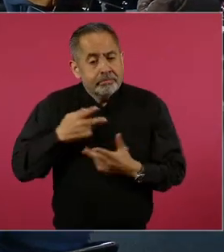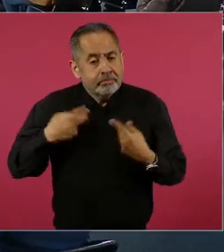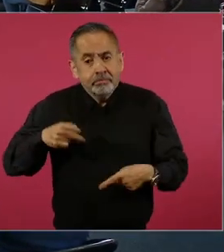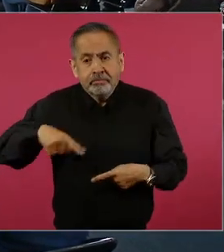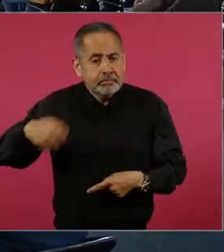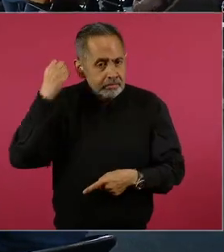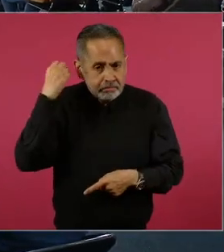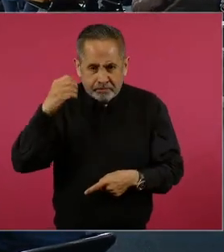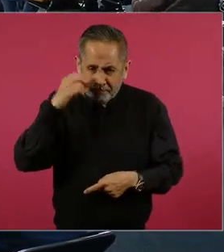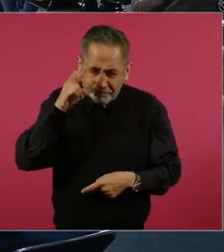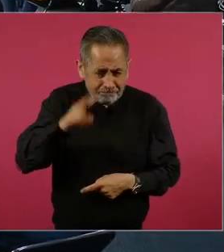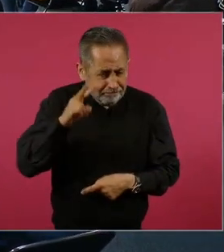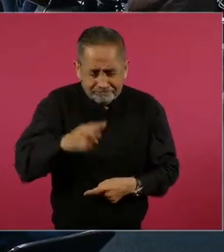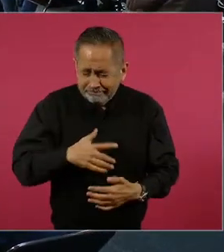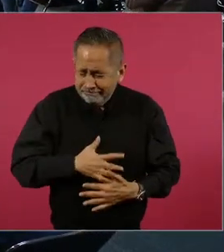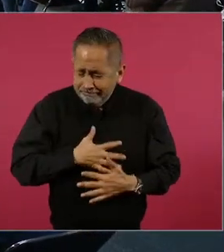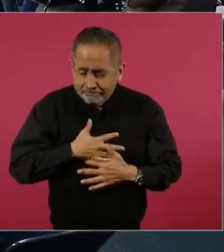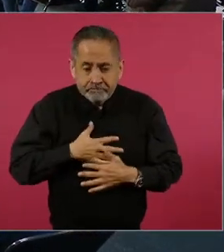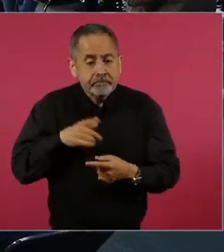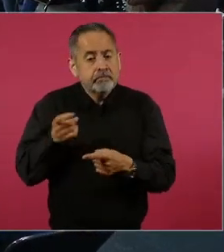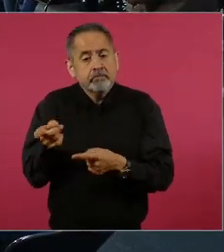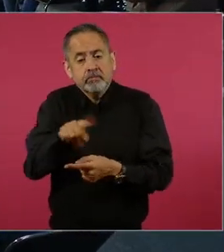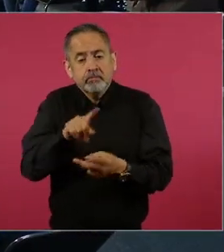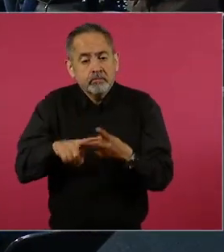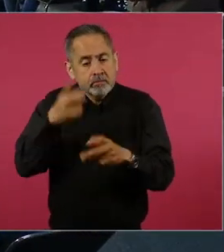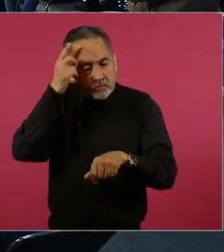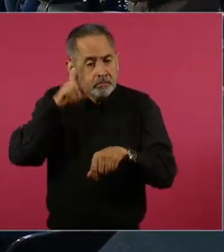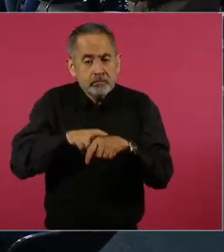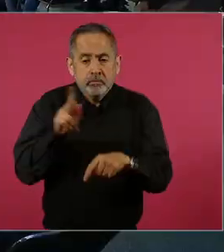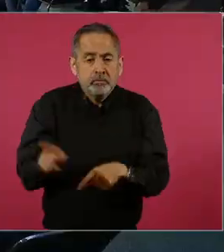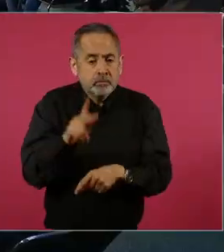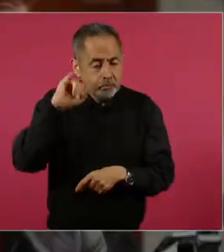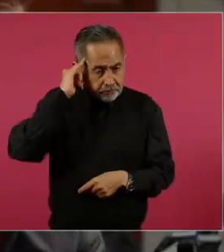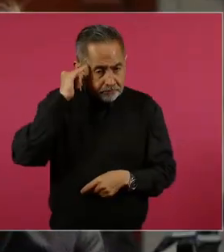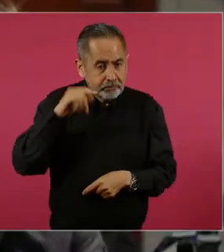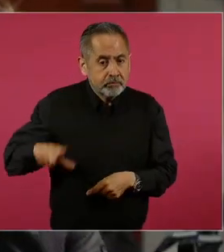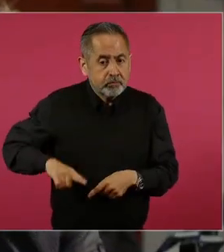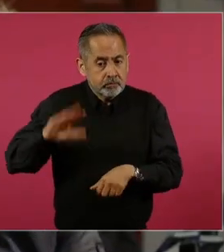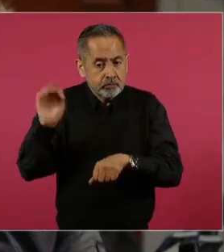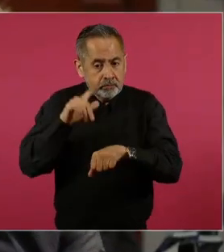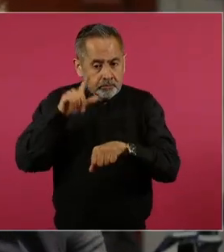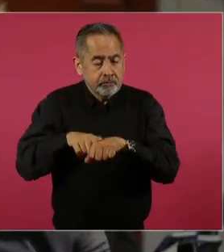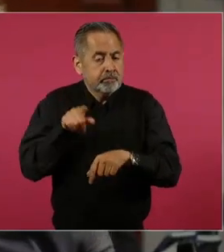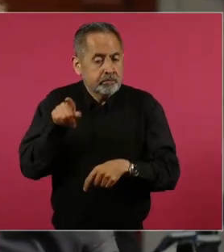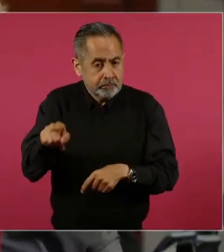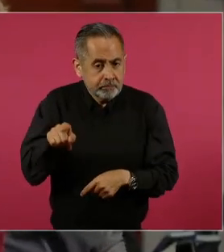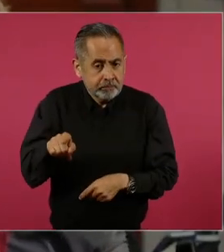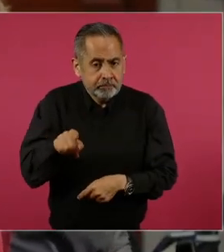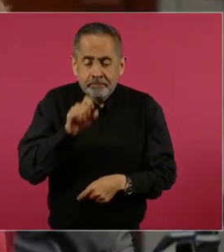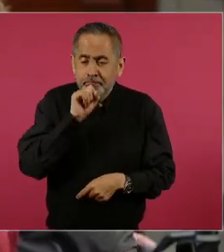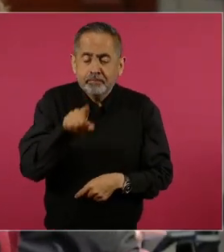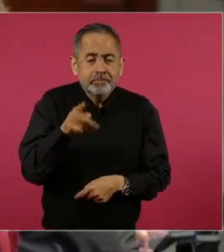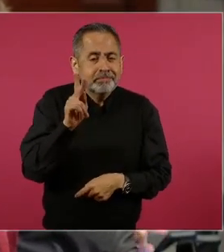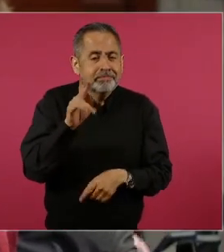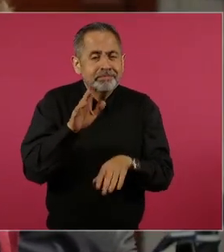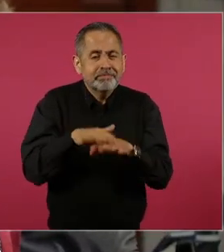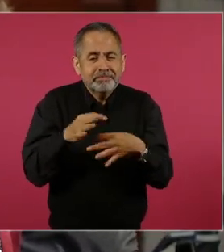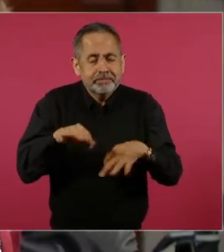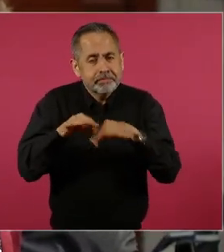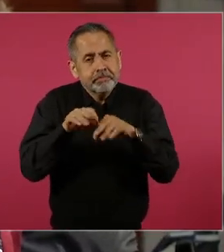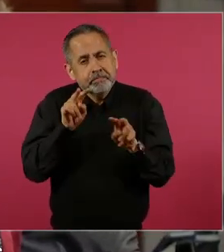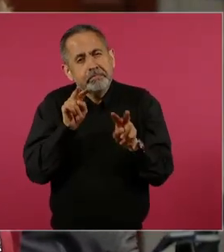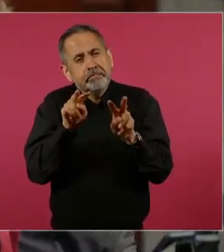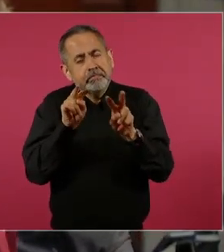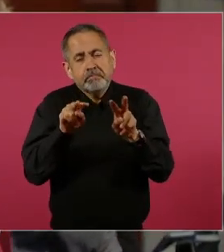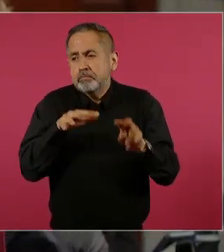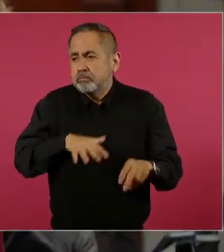el director de pueblos indígenas del gobierno federal, pero sobre todo nos quedamos observando